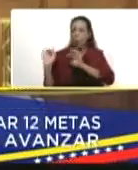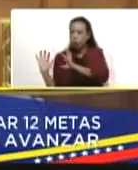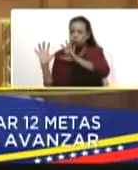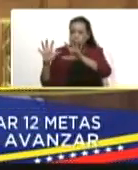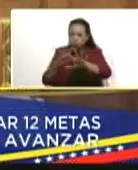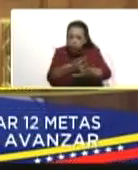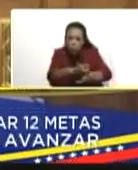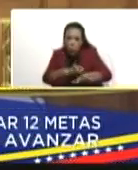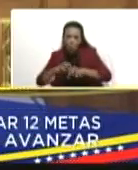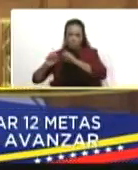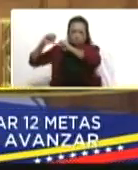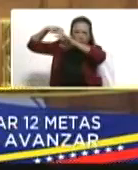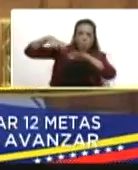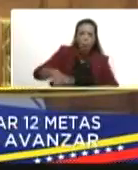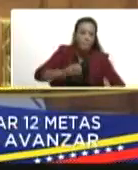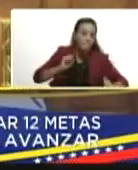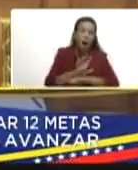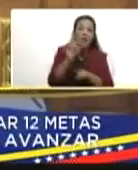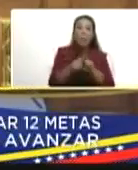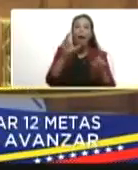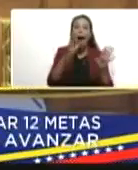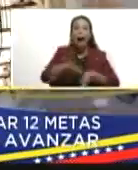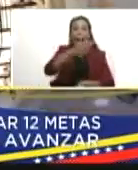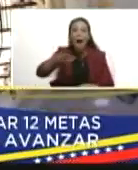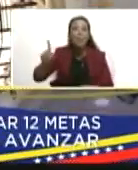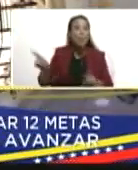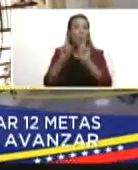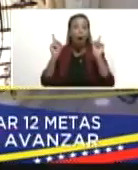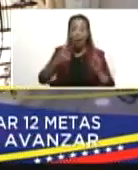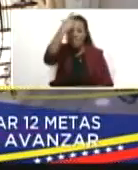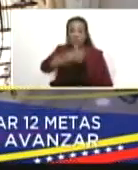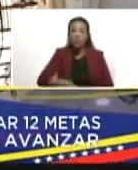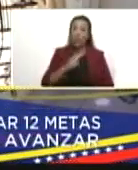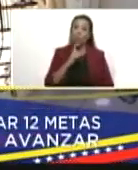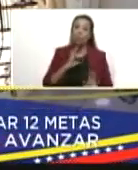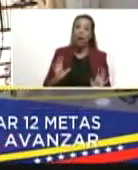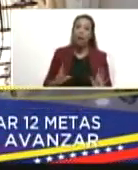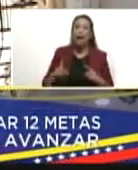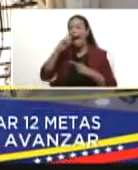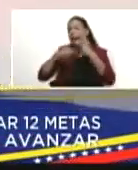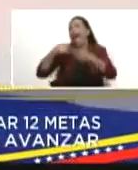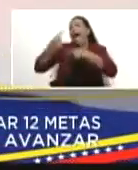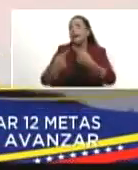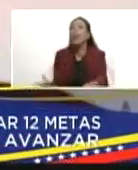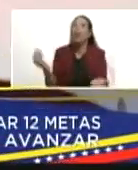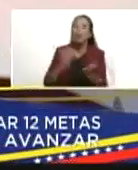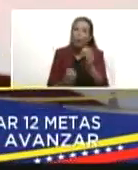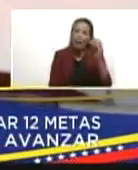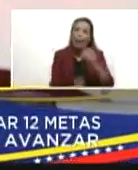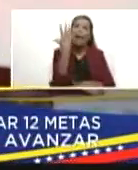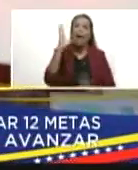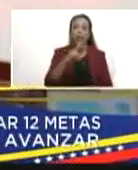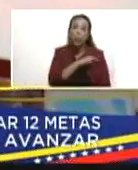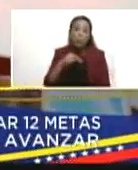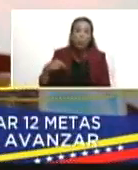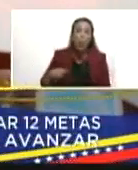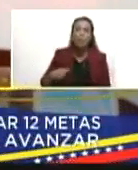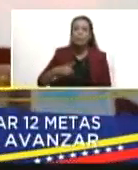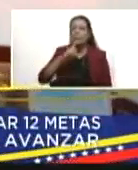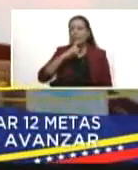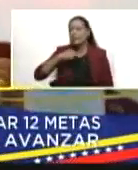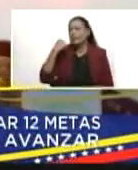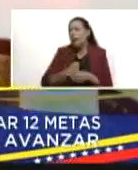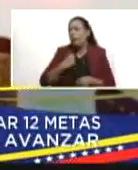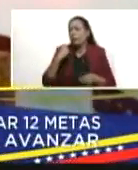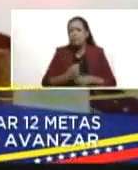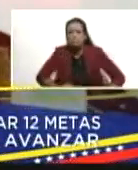segundos en destruir el al ser humano le cuesta décadas es reconstruir y a nosotros nos ha tocado la tarea de